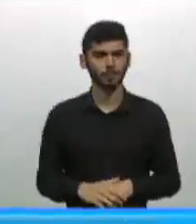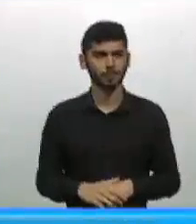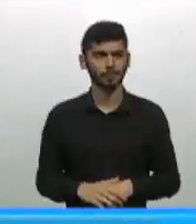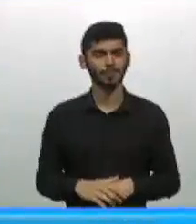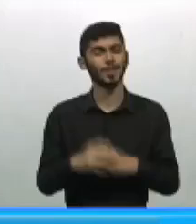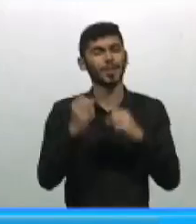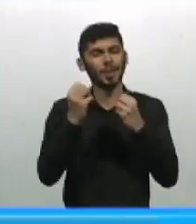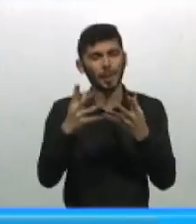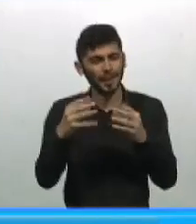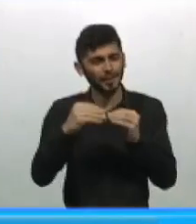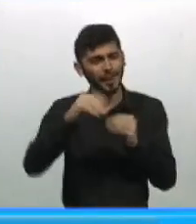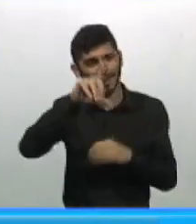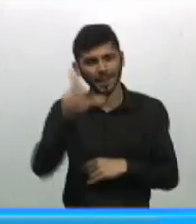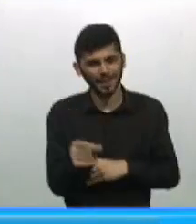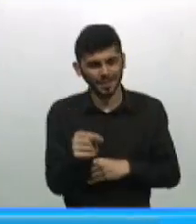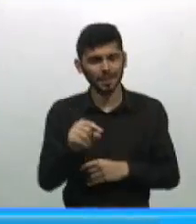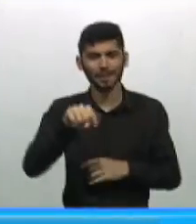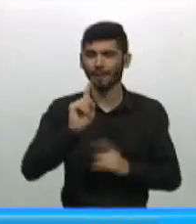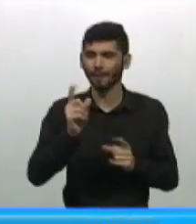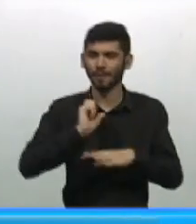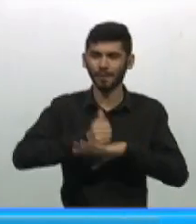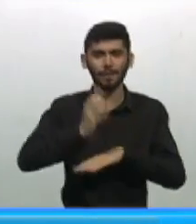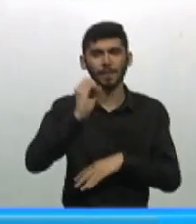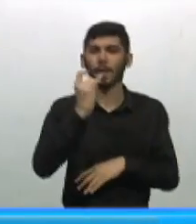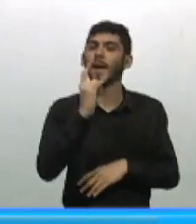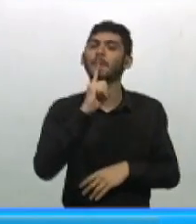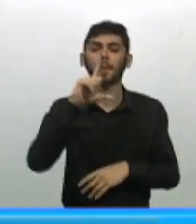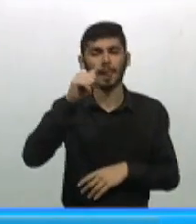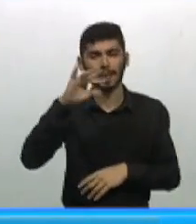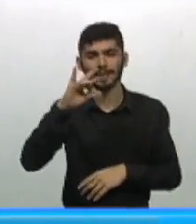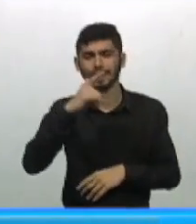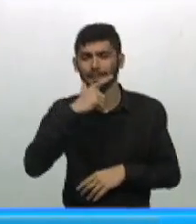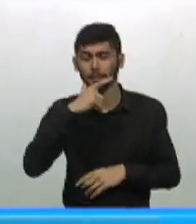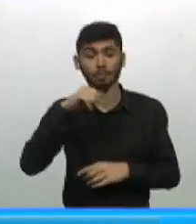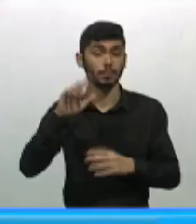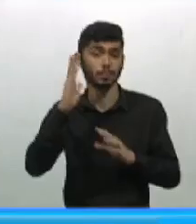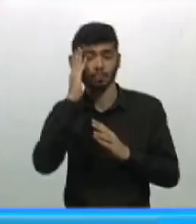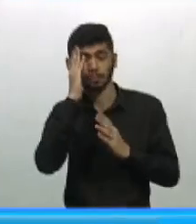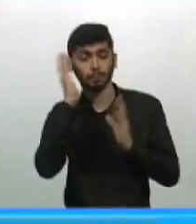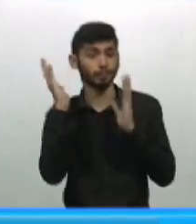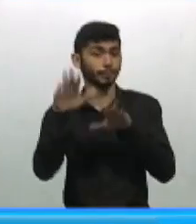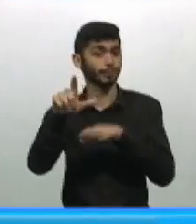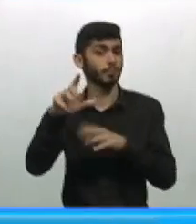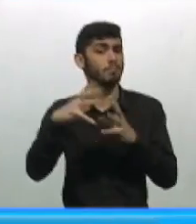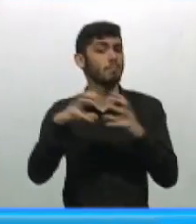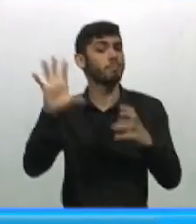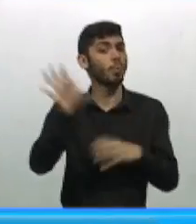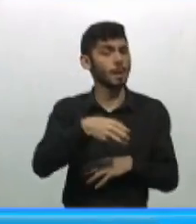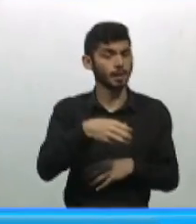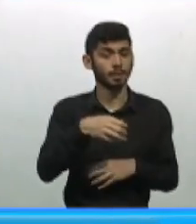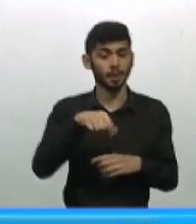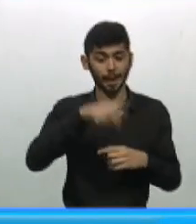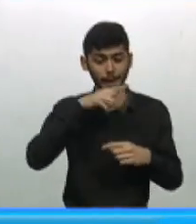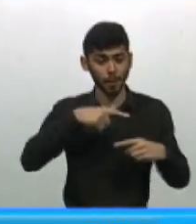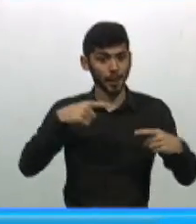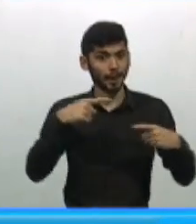Qué tal amigos de deport TV noticias Seguimos aquí en outland Park donde están ubicados los Pumas de cara al partido del próximo viernes en strafford